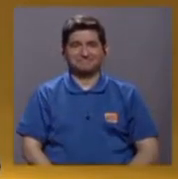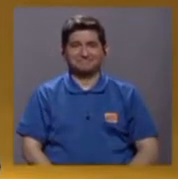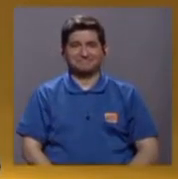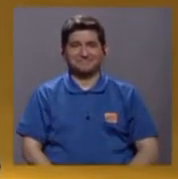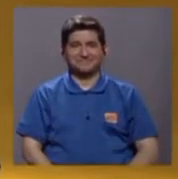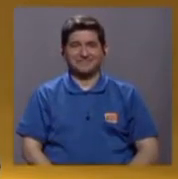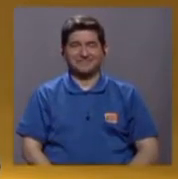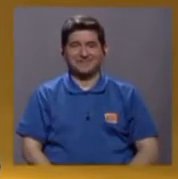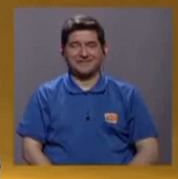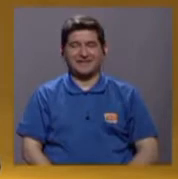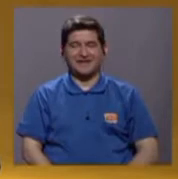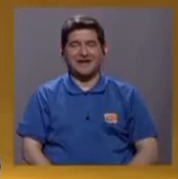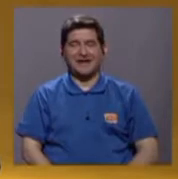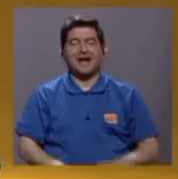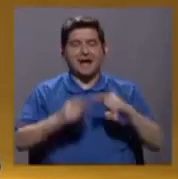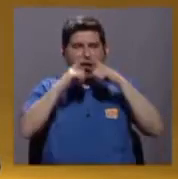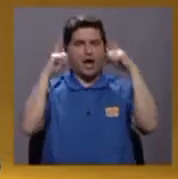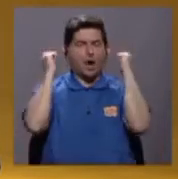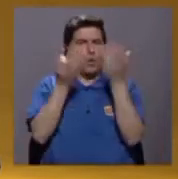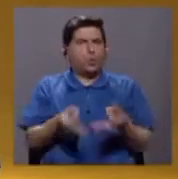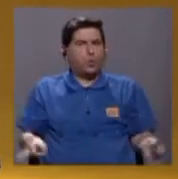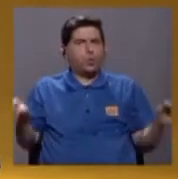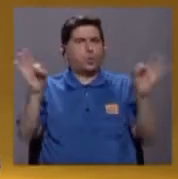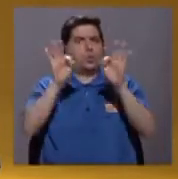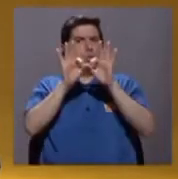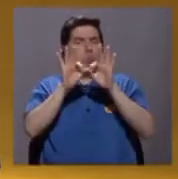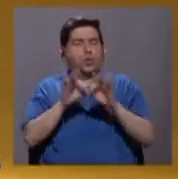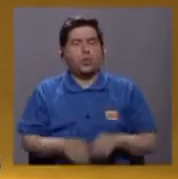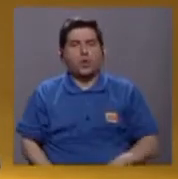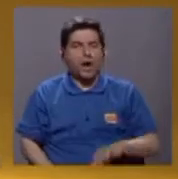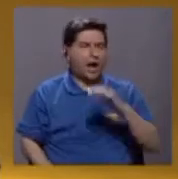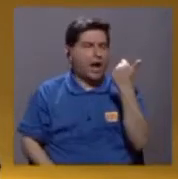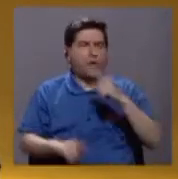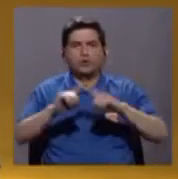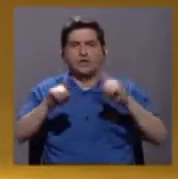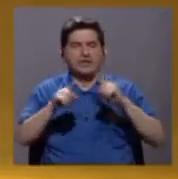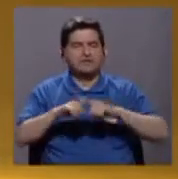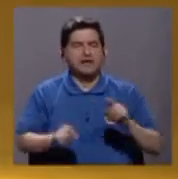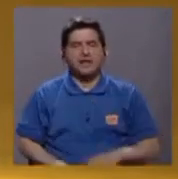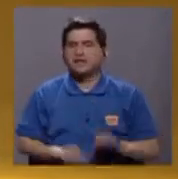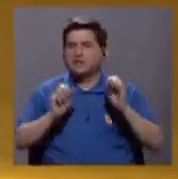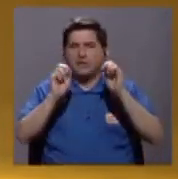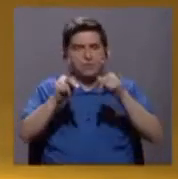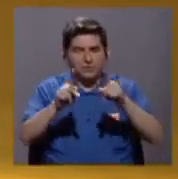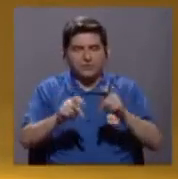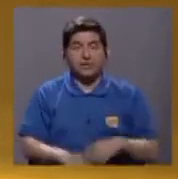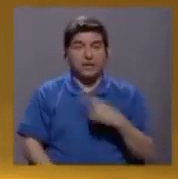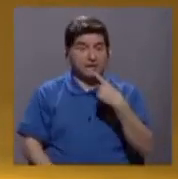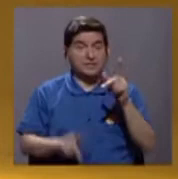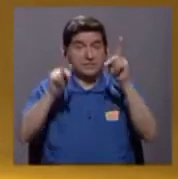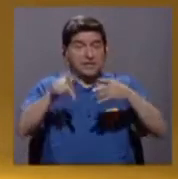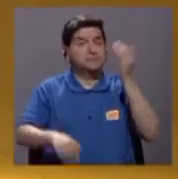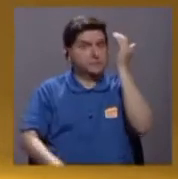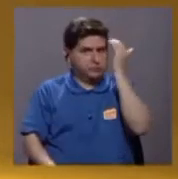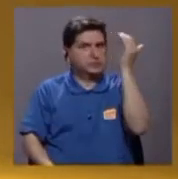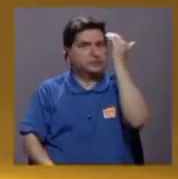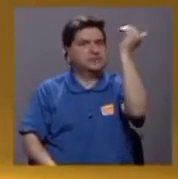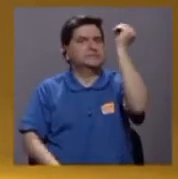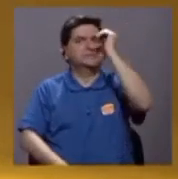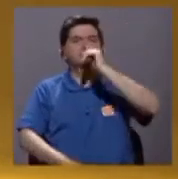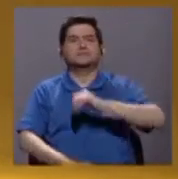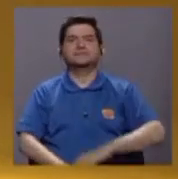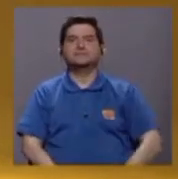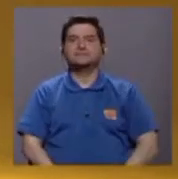el cubrebocas es más importante que ninguna otra medida, y esto lo dicen los que saben.